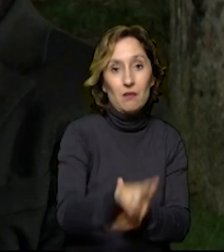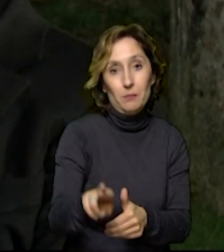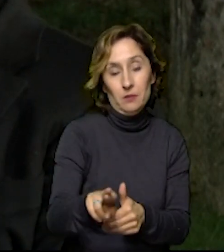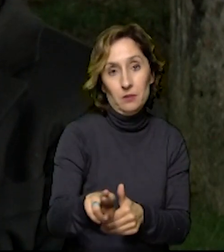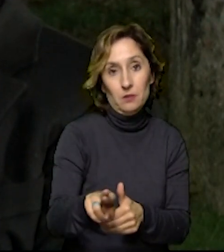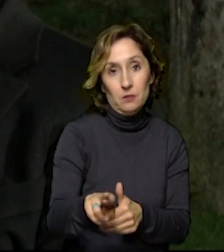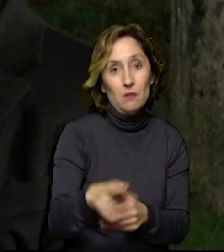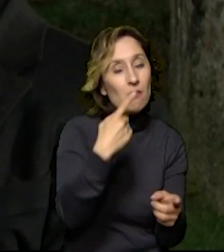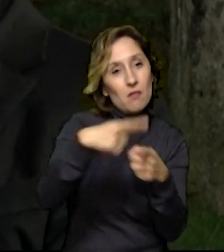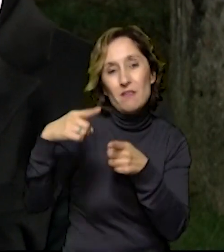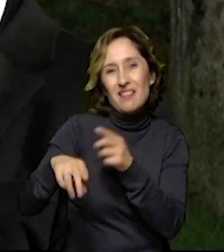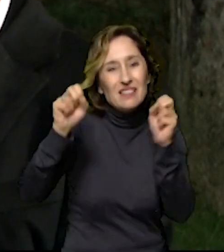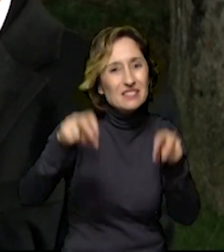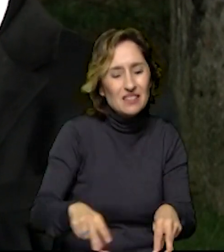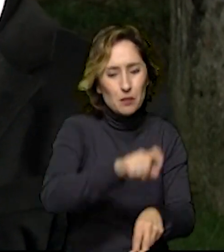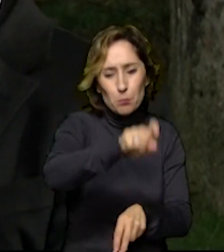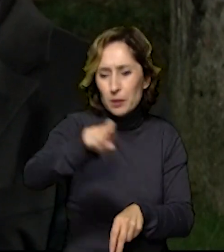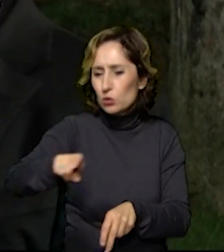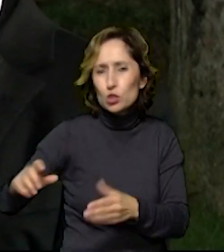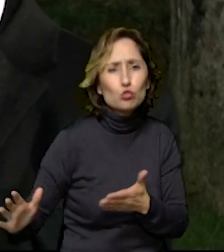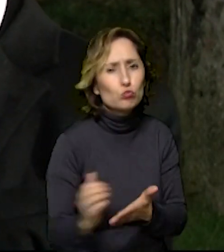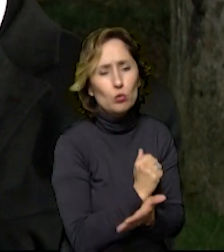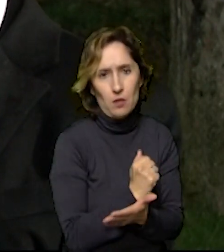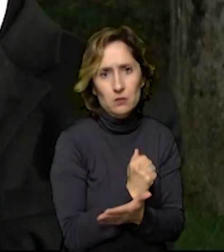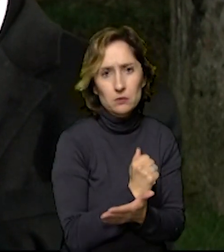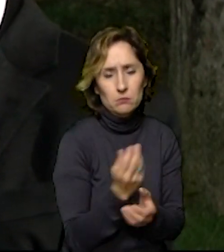hay que hacerlo con todos. Y puede producir...